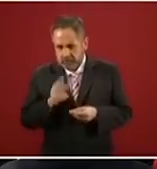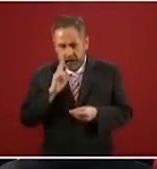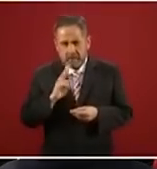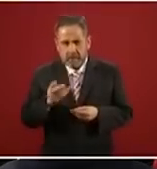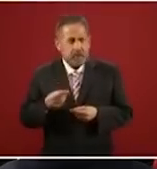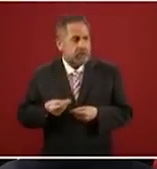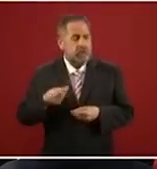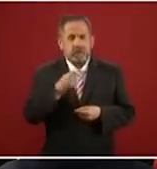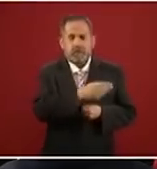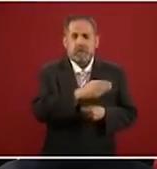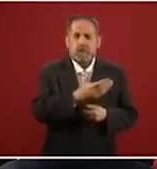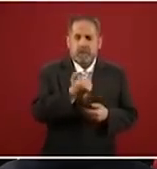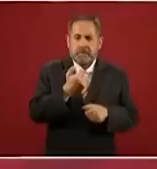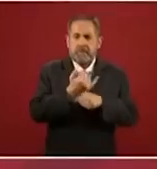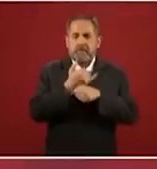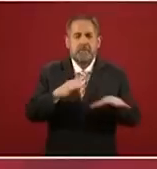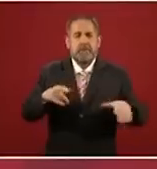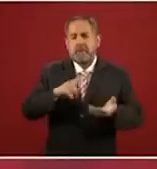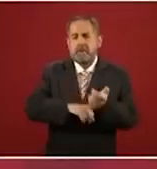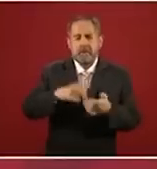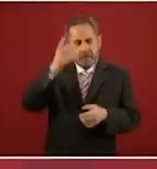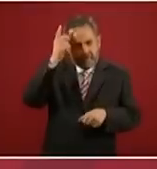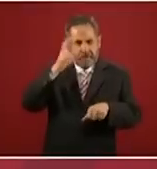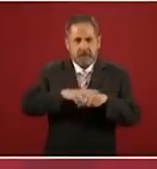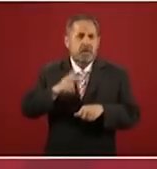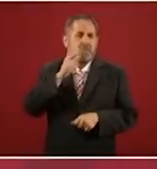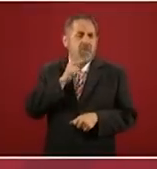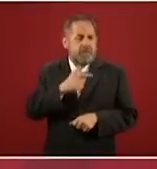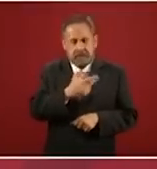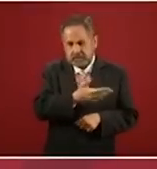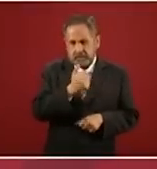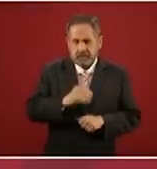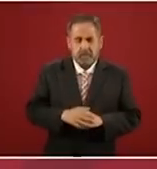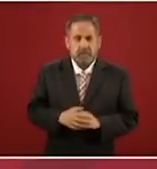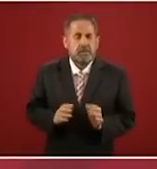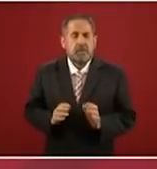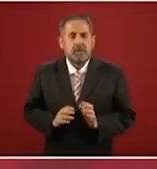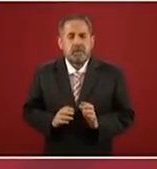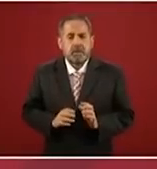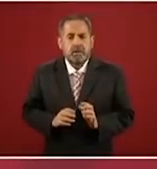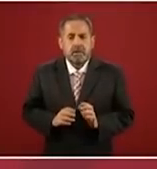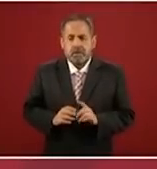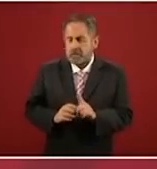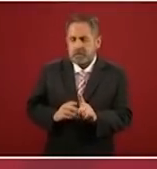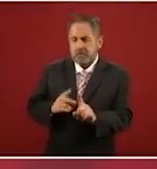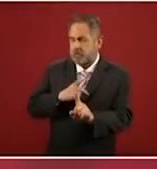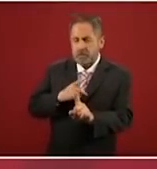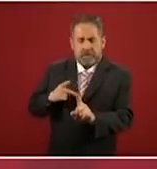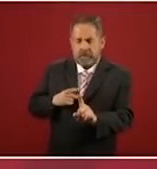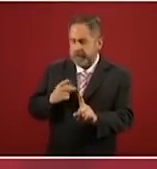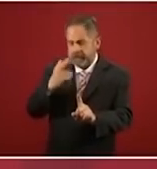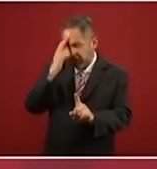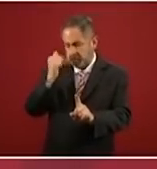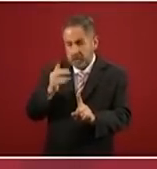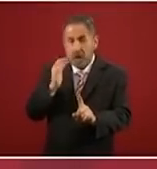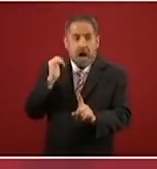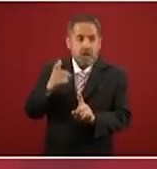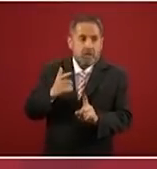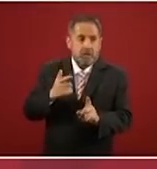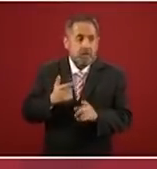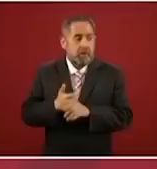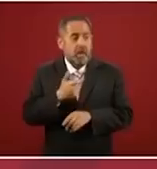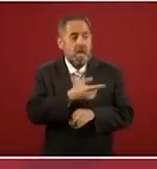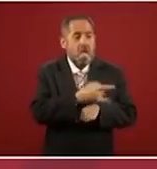le pedimos un informe al director de pemex no hay razón para y no